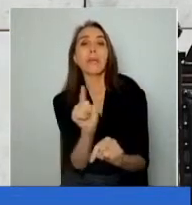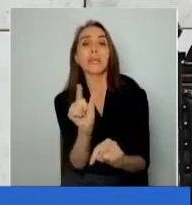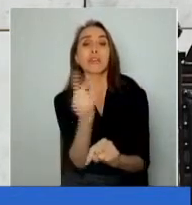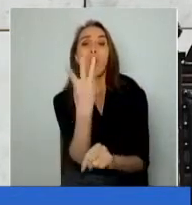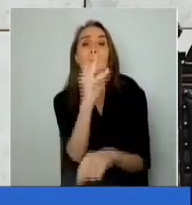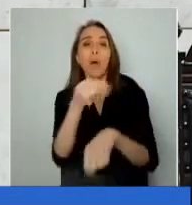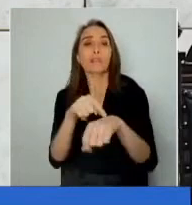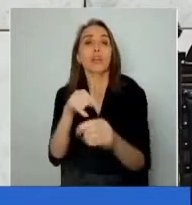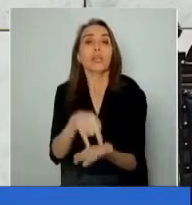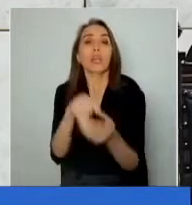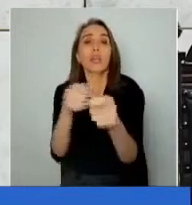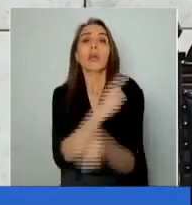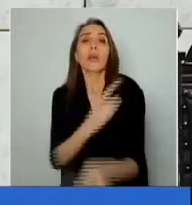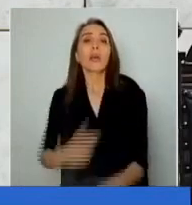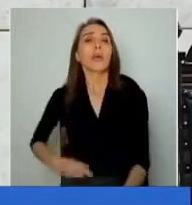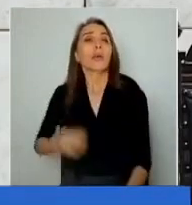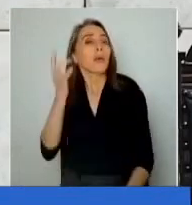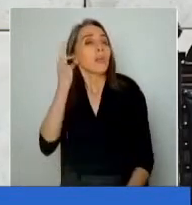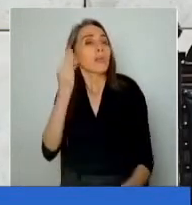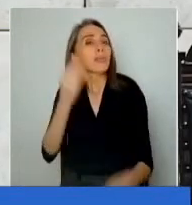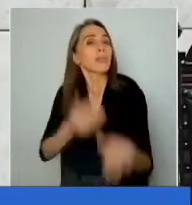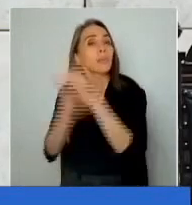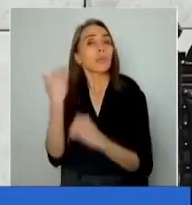y de la diputada cariola